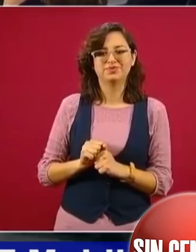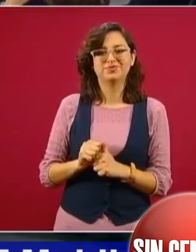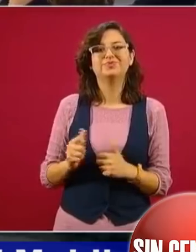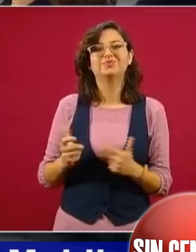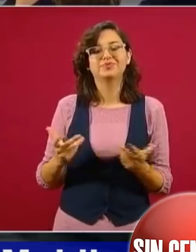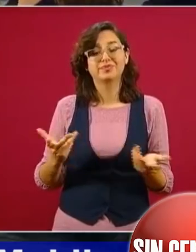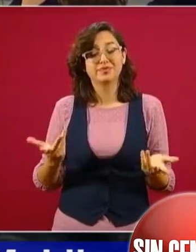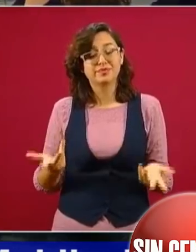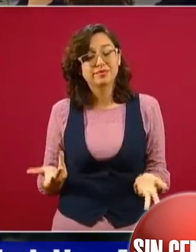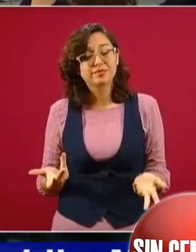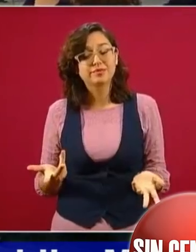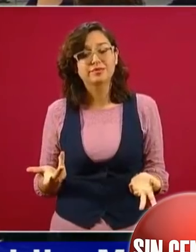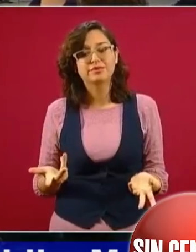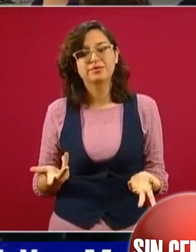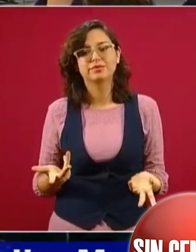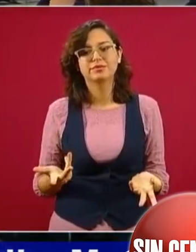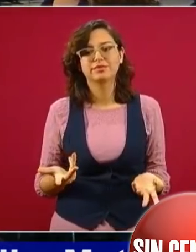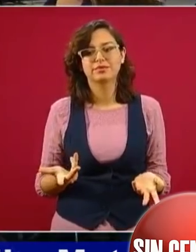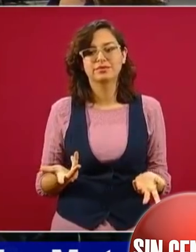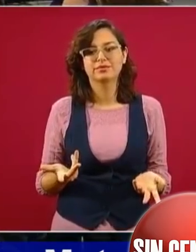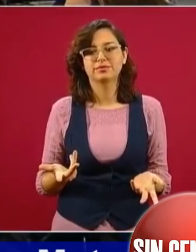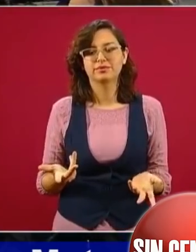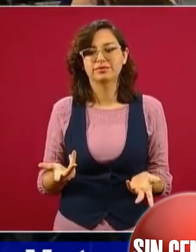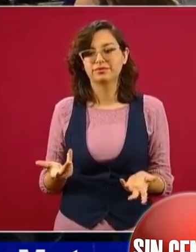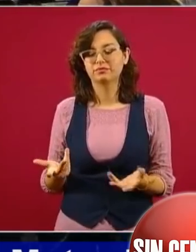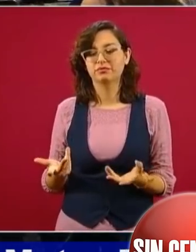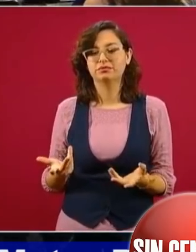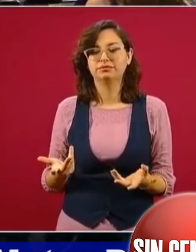Entonces, muy distinto